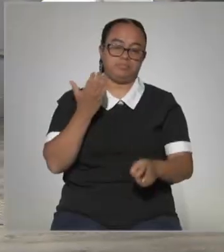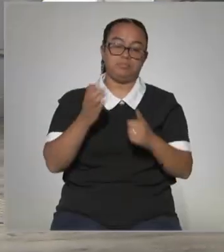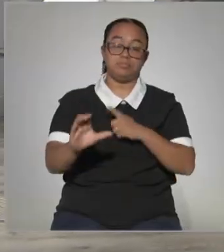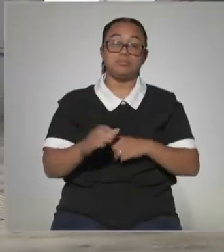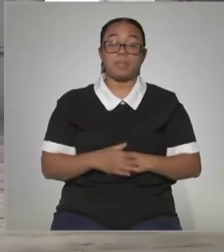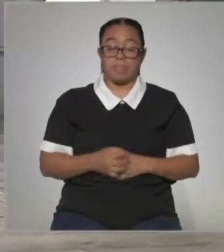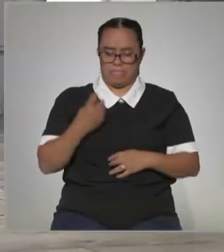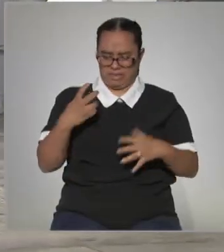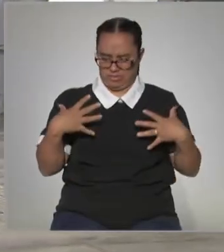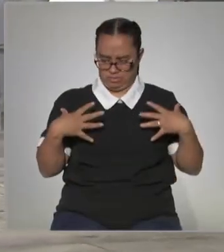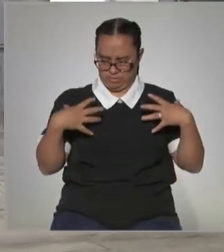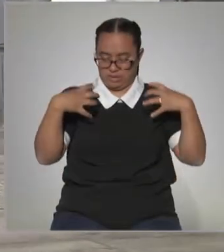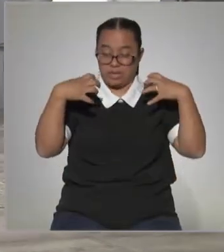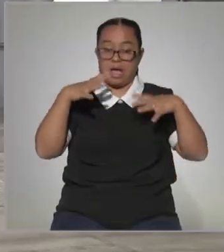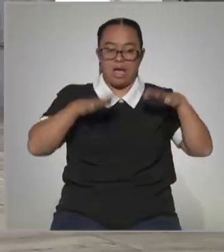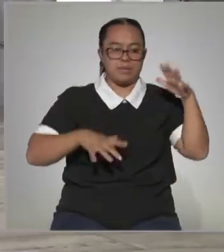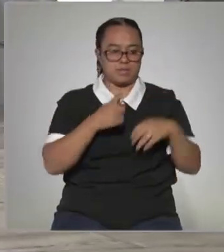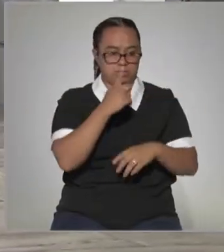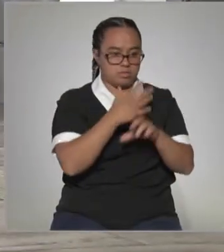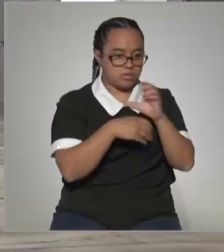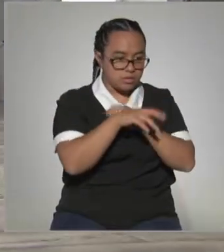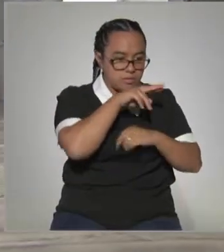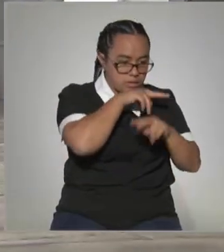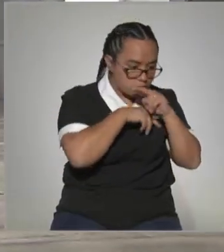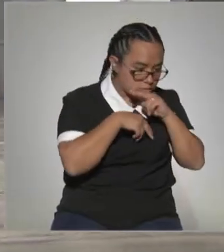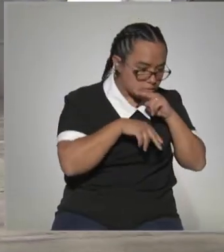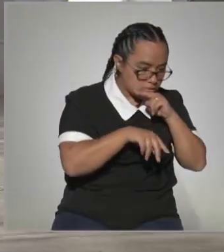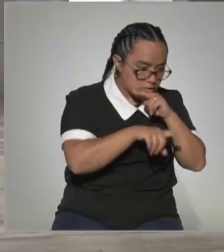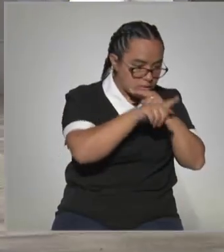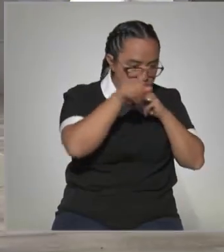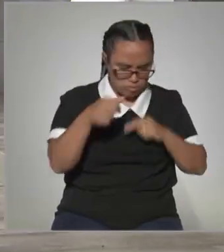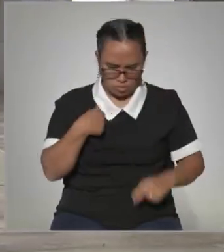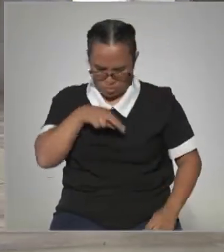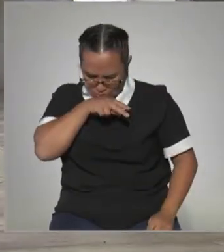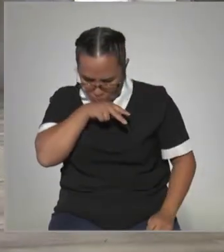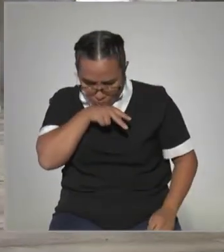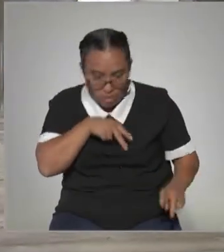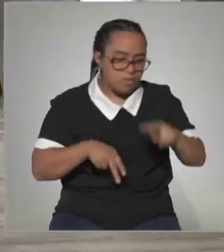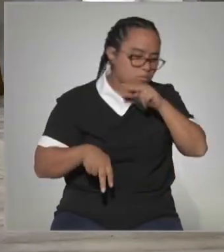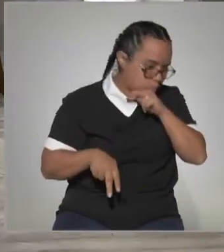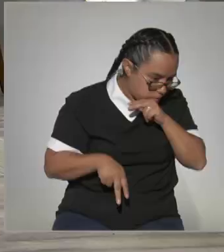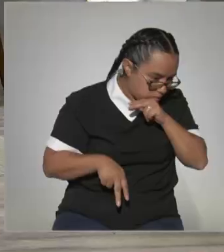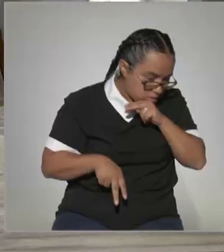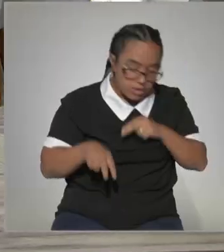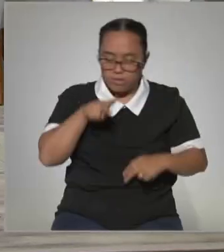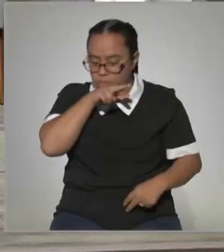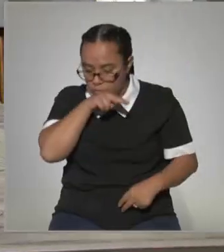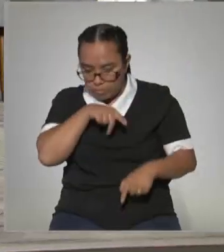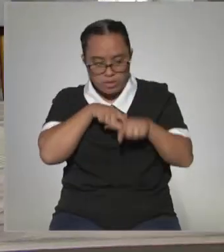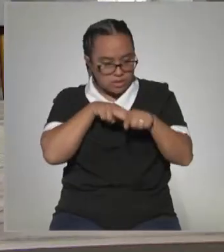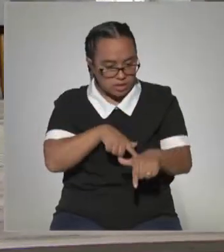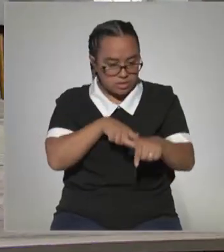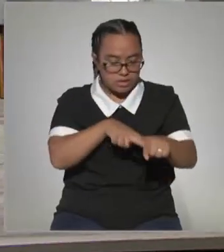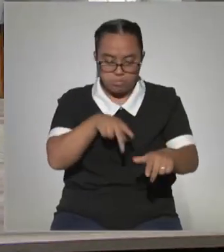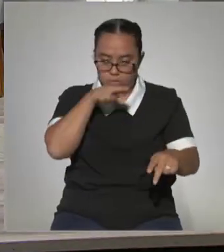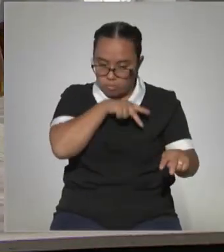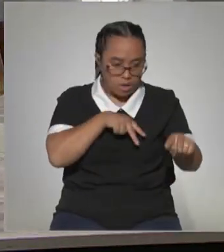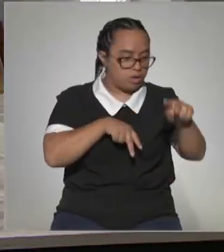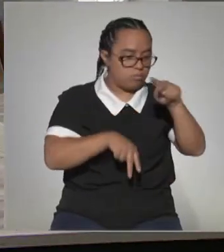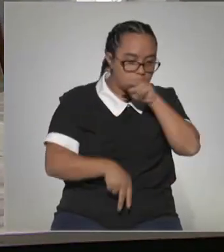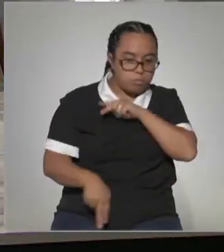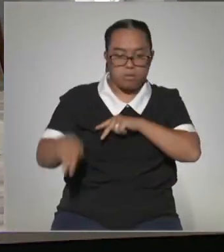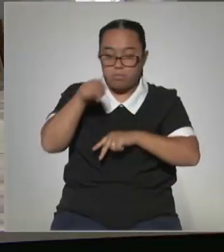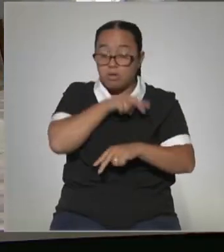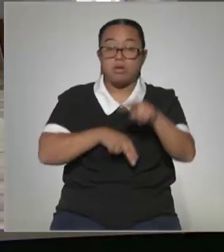ciclo del estrés. Te preocupas por algo, luego te preocupas por estar preocupado y luego te preocupas porque no puedes dejar de preocuparte. Ya vi que